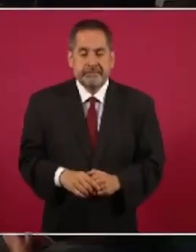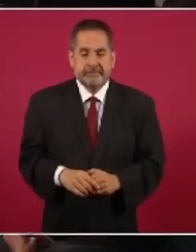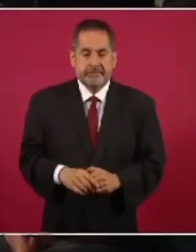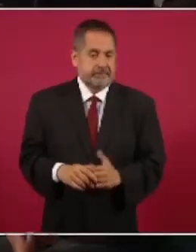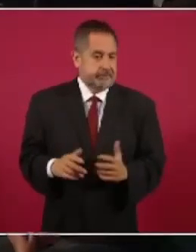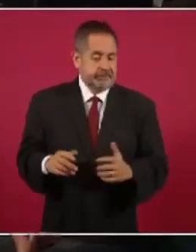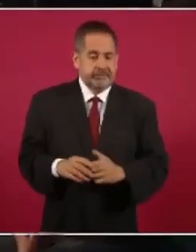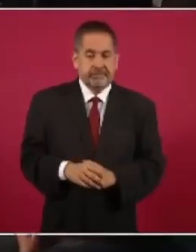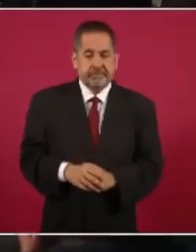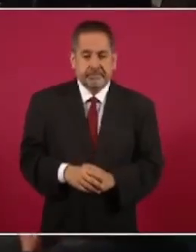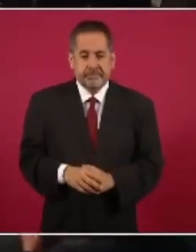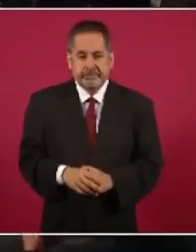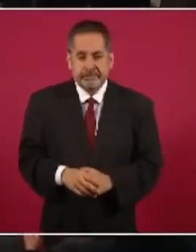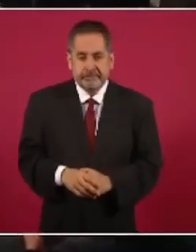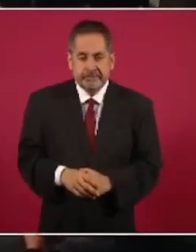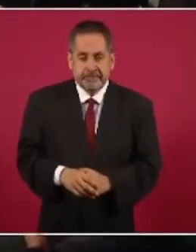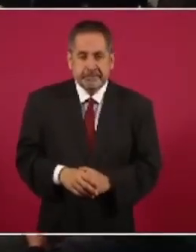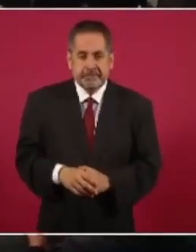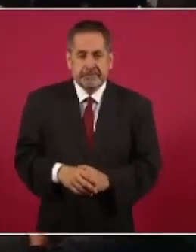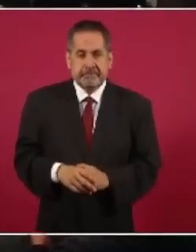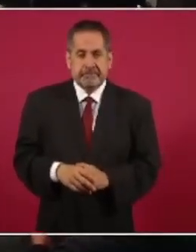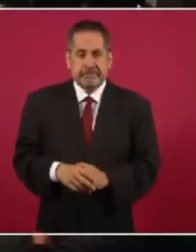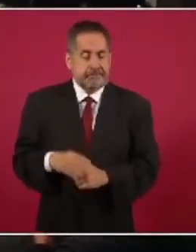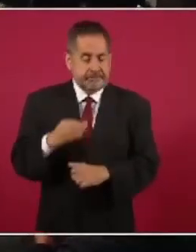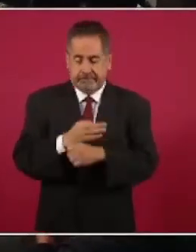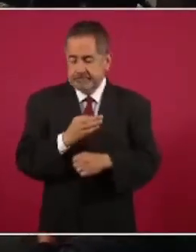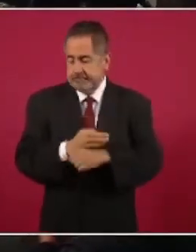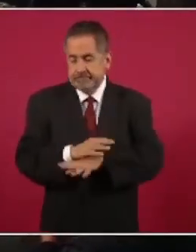Entonces, ya no,